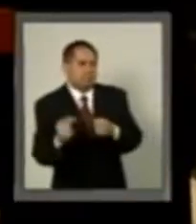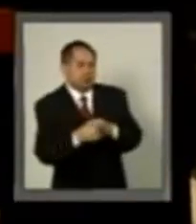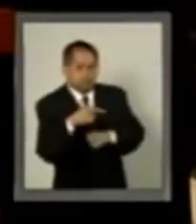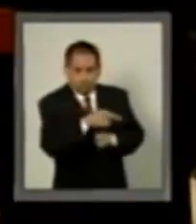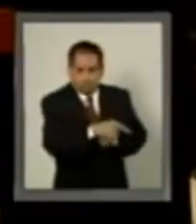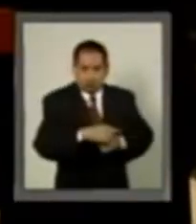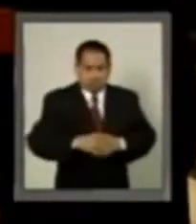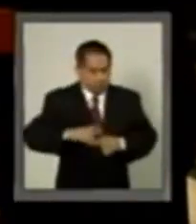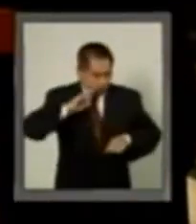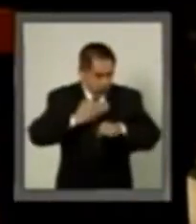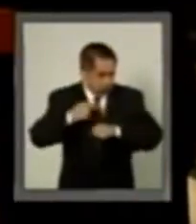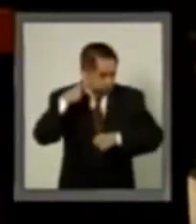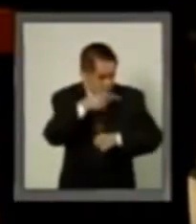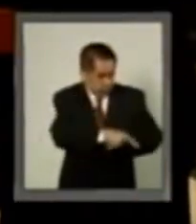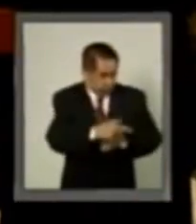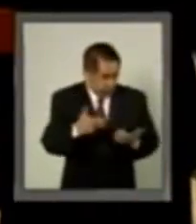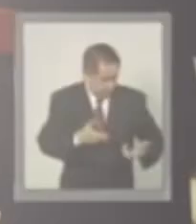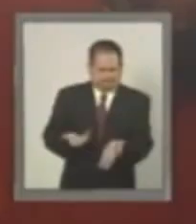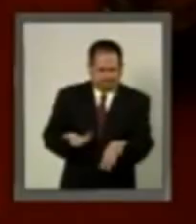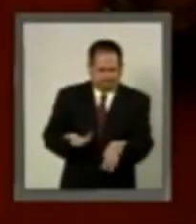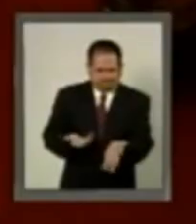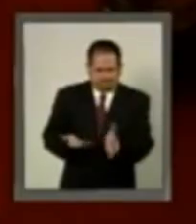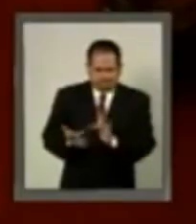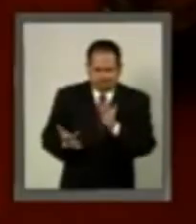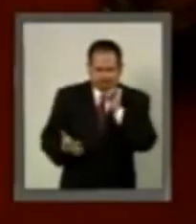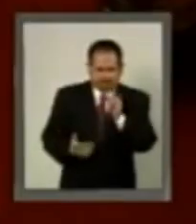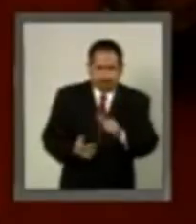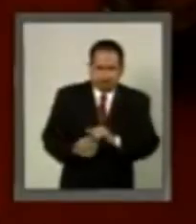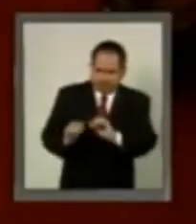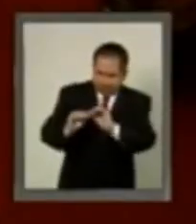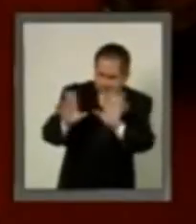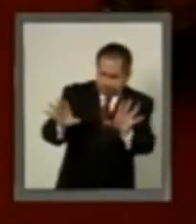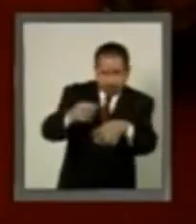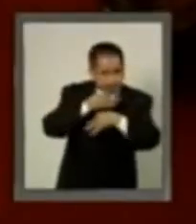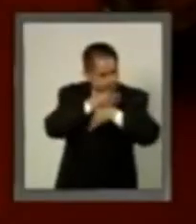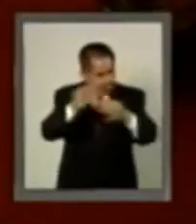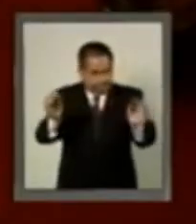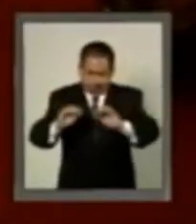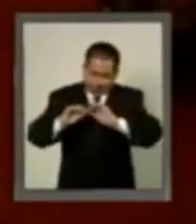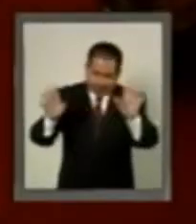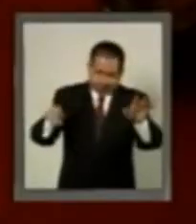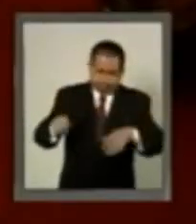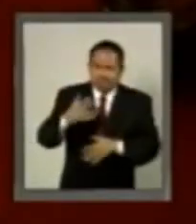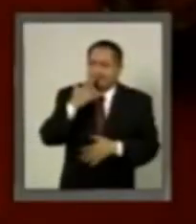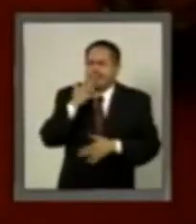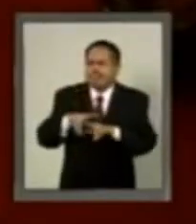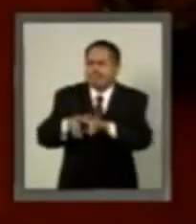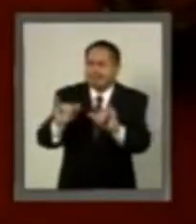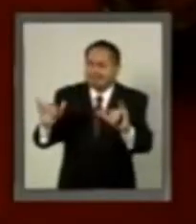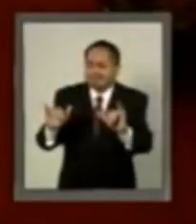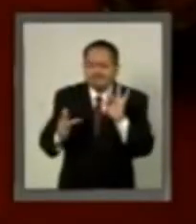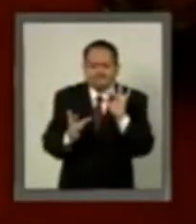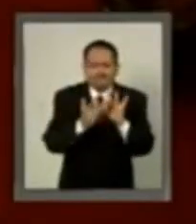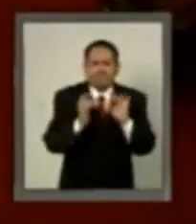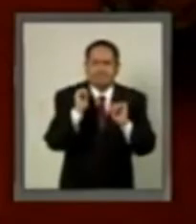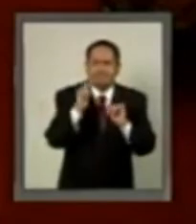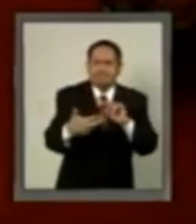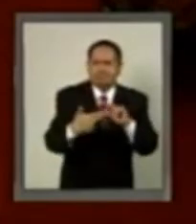ellos del gobierno federal. Y yo sí creo que más allá de los discursos y de seguir después de 4 años diciendo